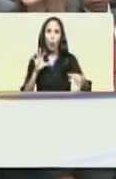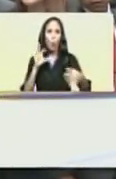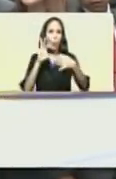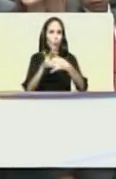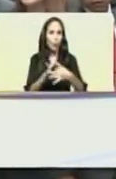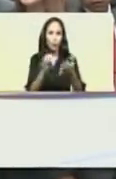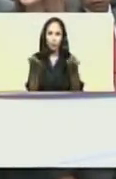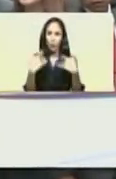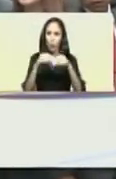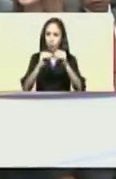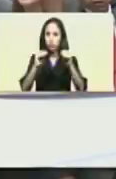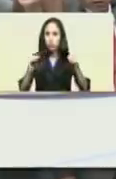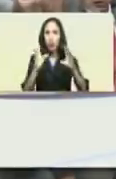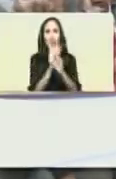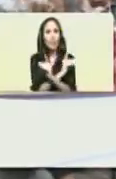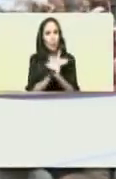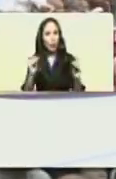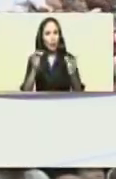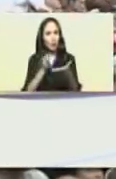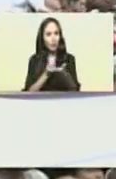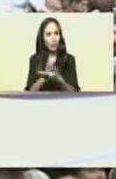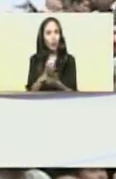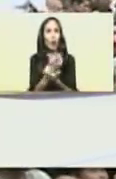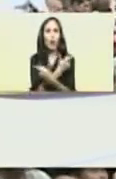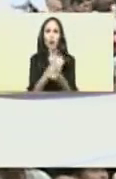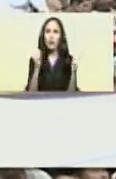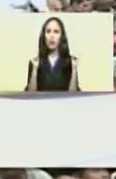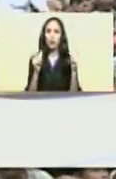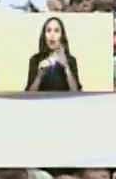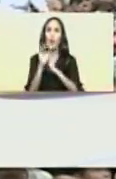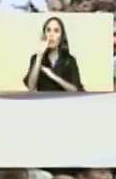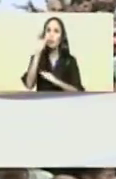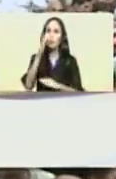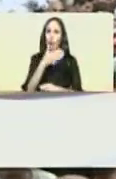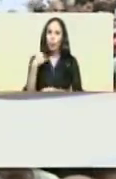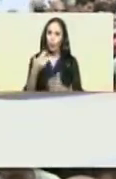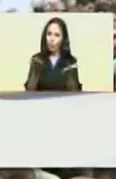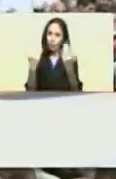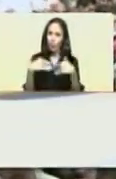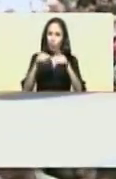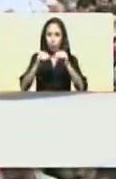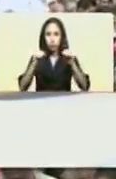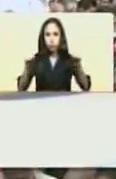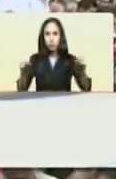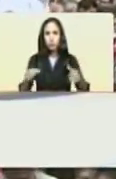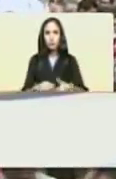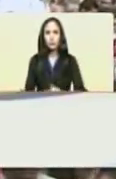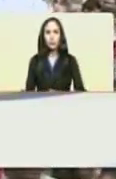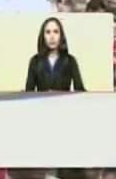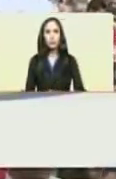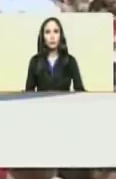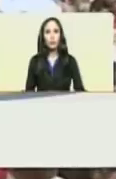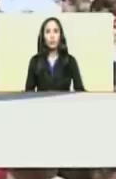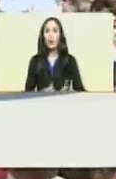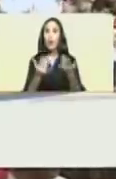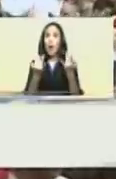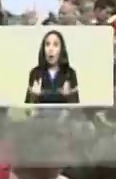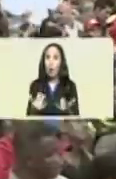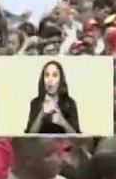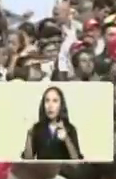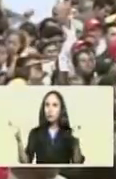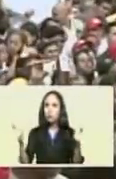por la democracia por la libertad por el futuro vamos ahora para la cumbre